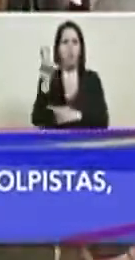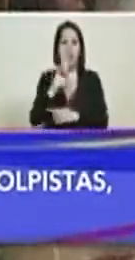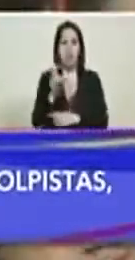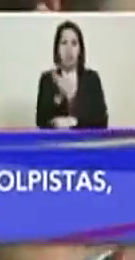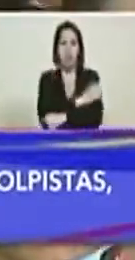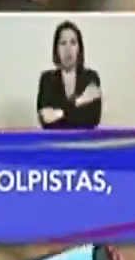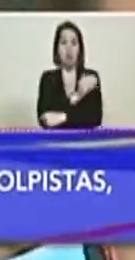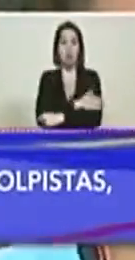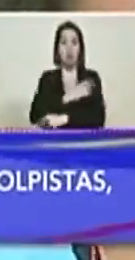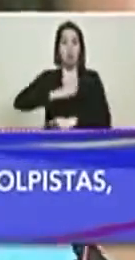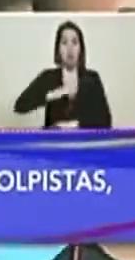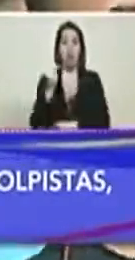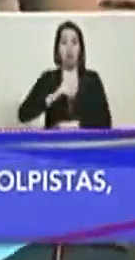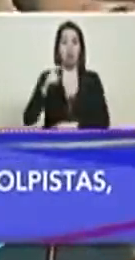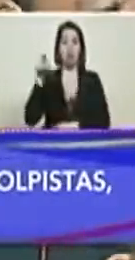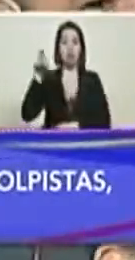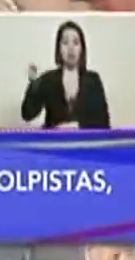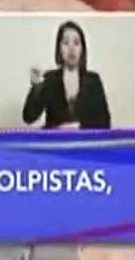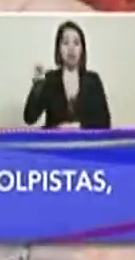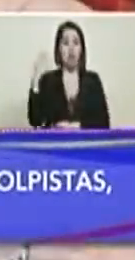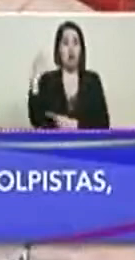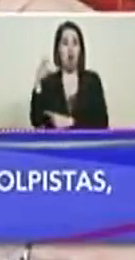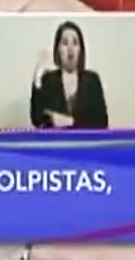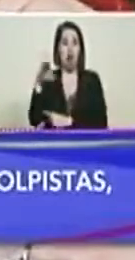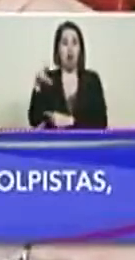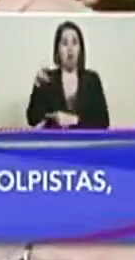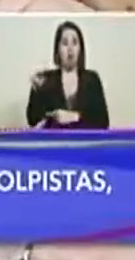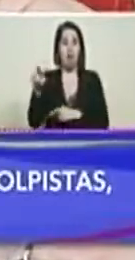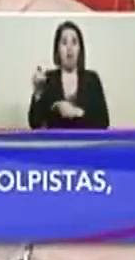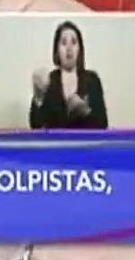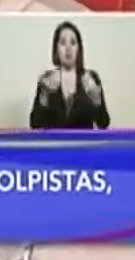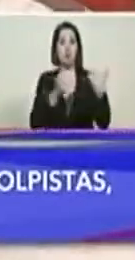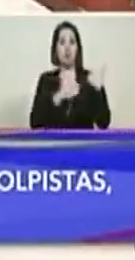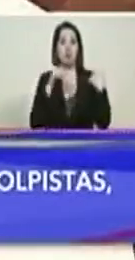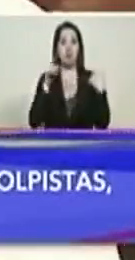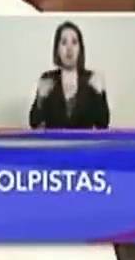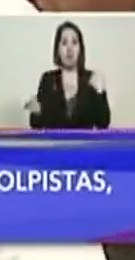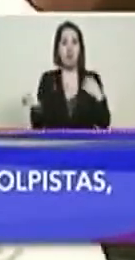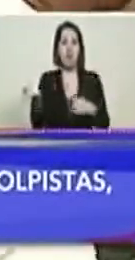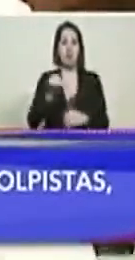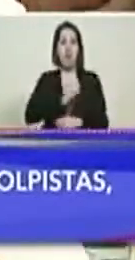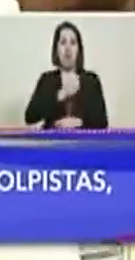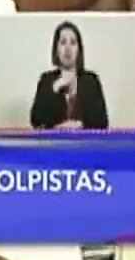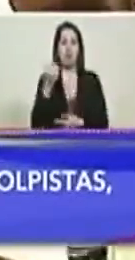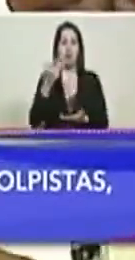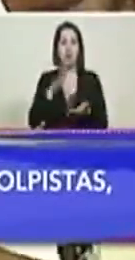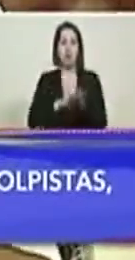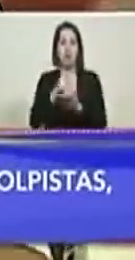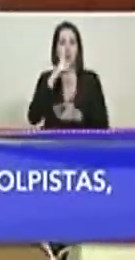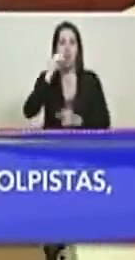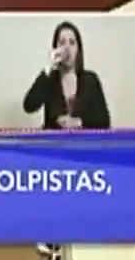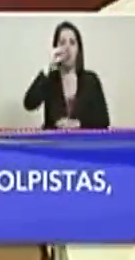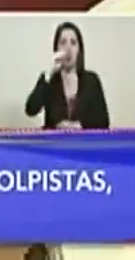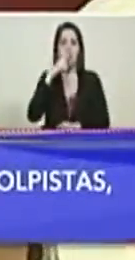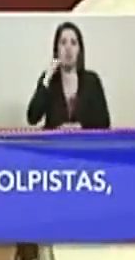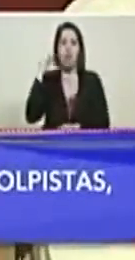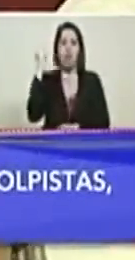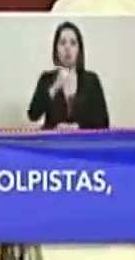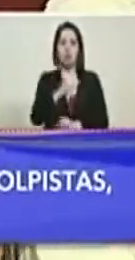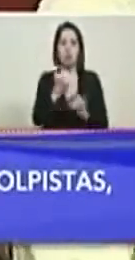oligarquía bogotana, al gobierno de Bogotá le han dado la tarea de matar a Maduro. Lo